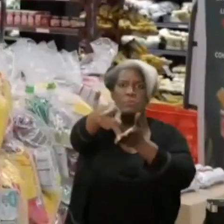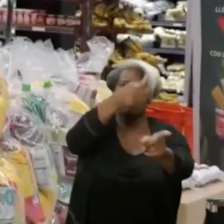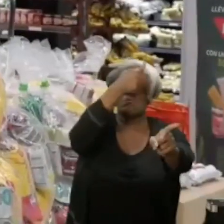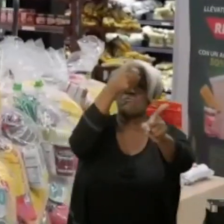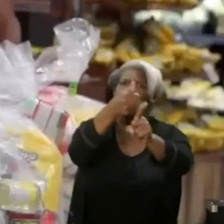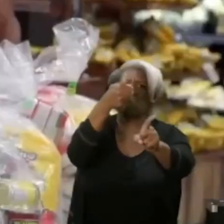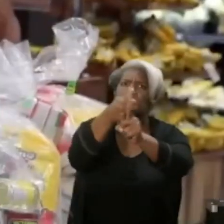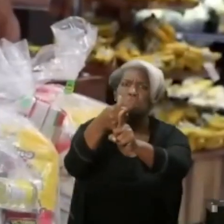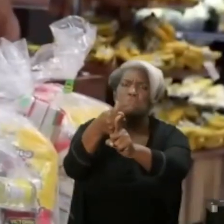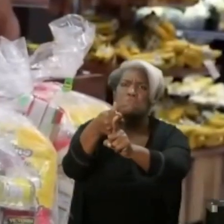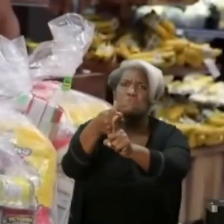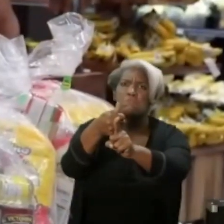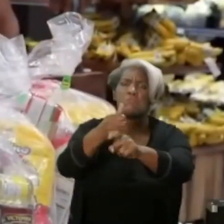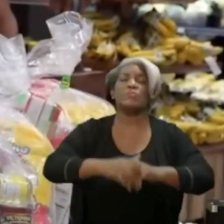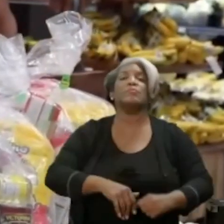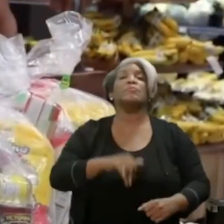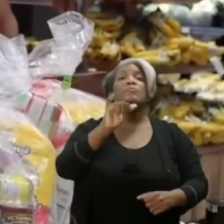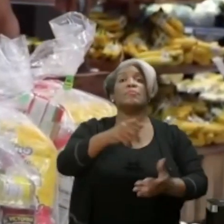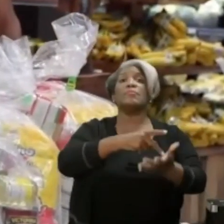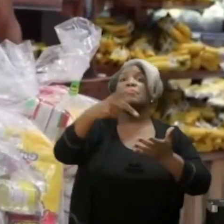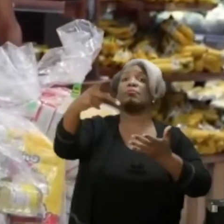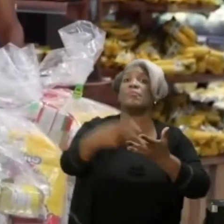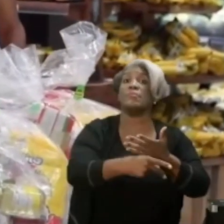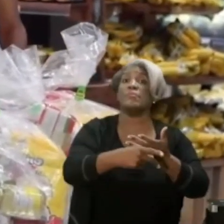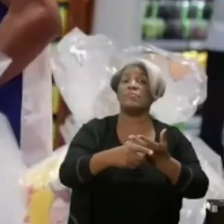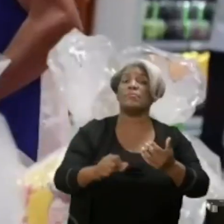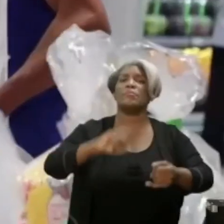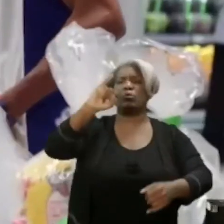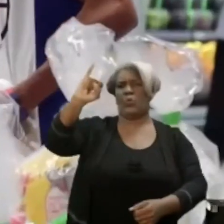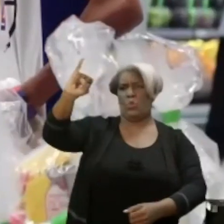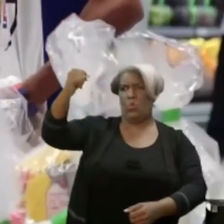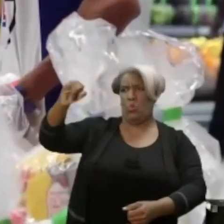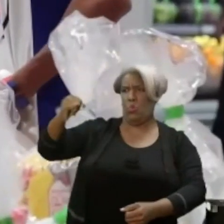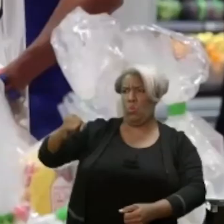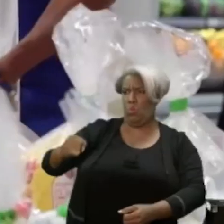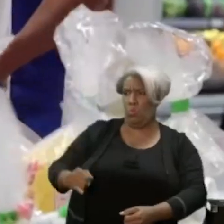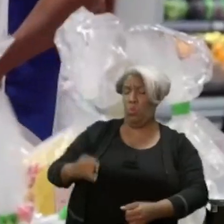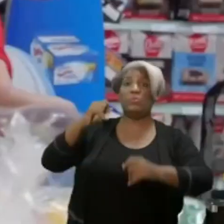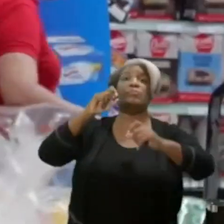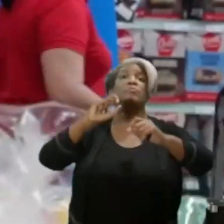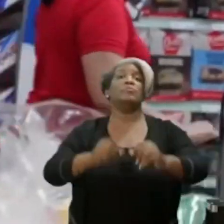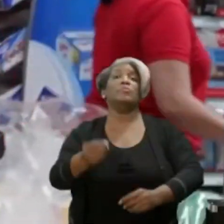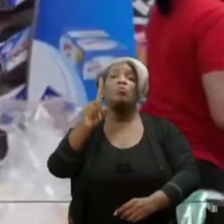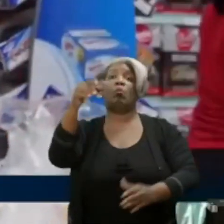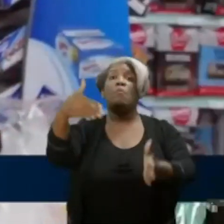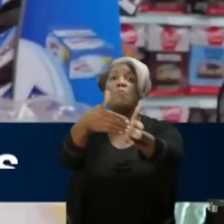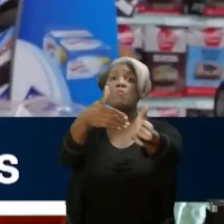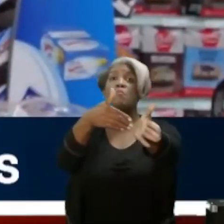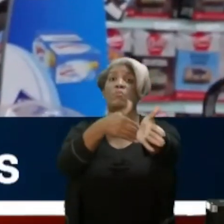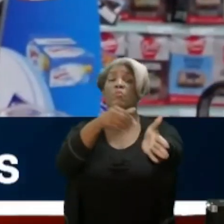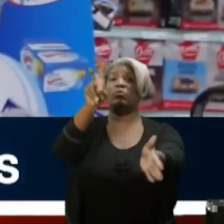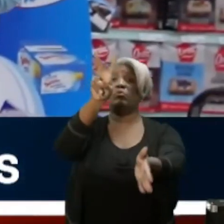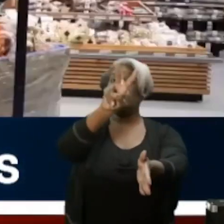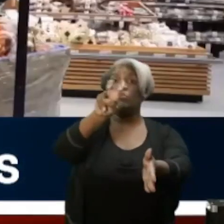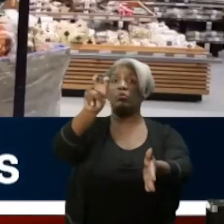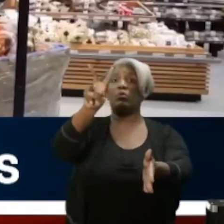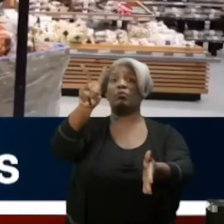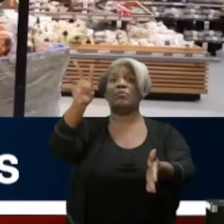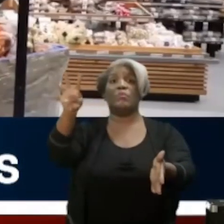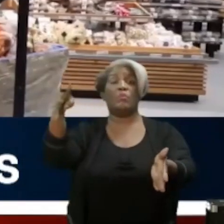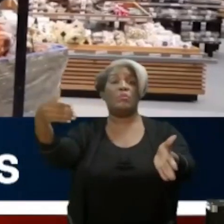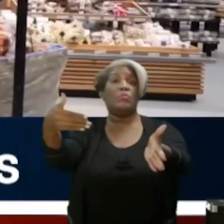1.000 pesos la unidad. Este programa se realiza todos los jueves y ha distribuido más de 1.224.000